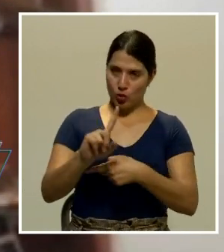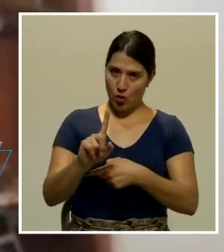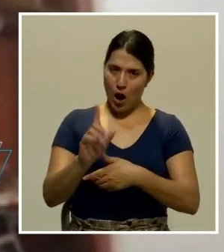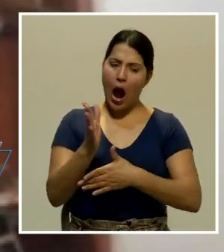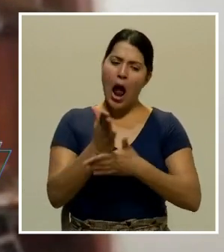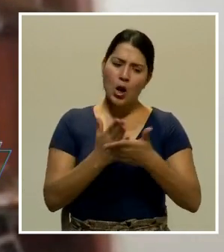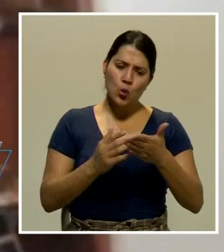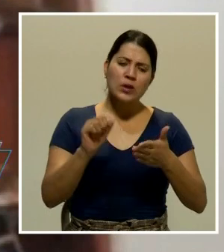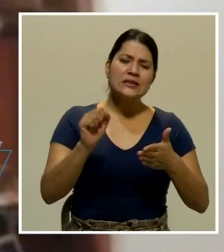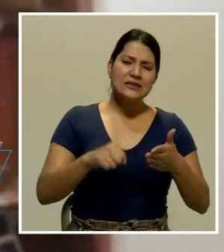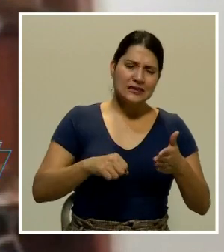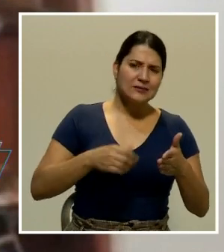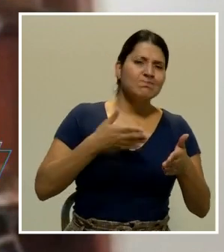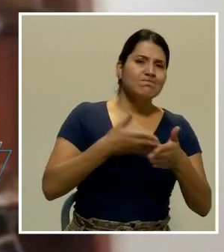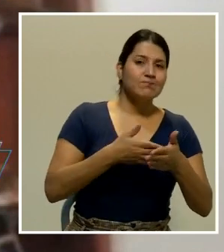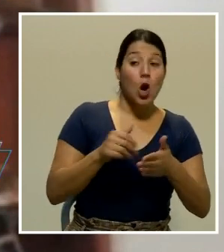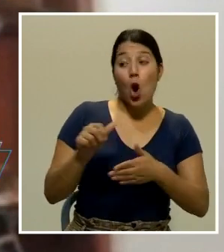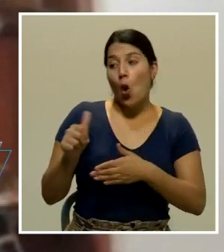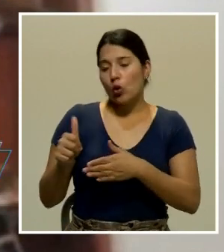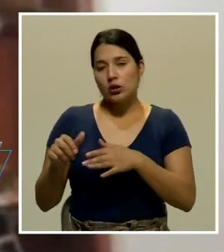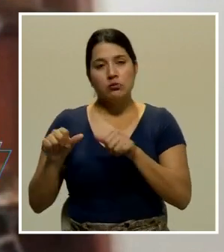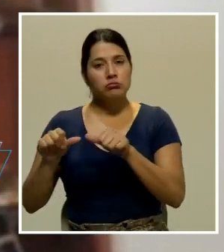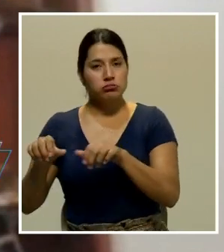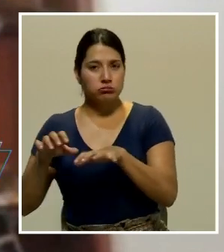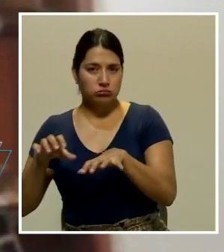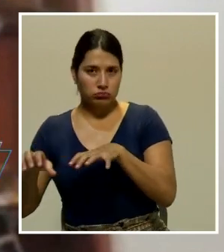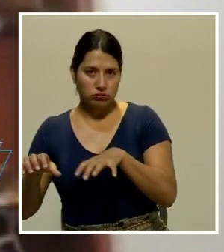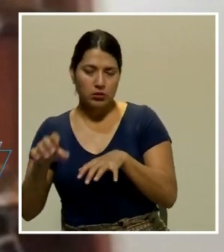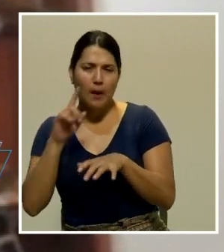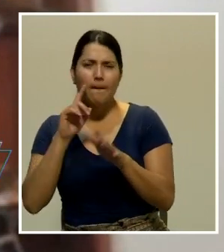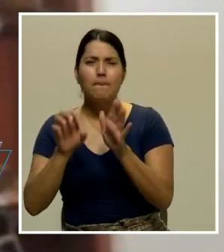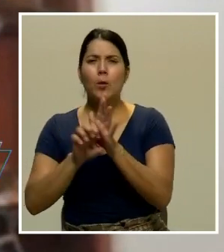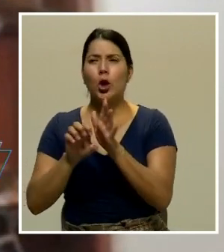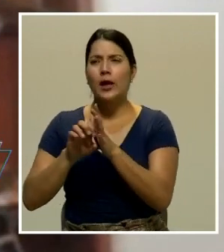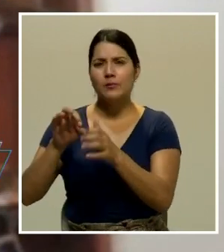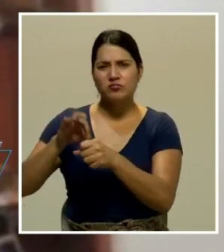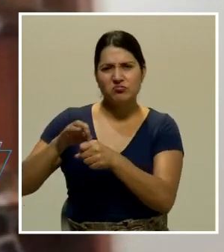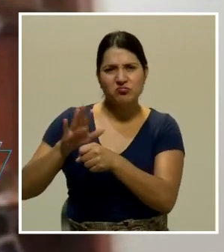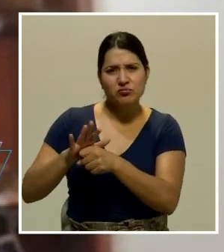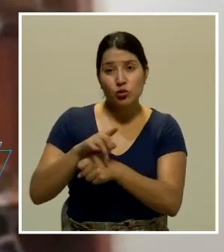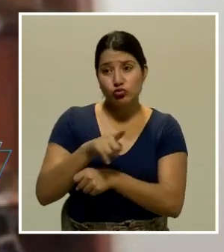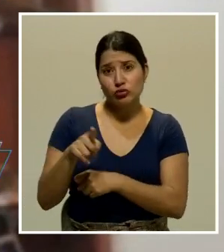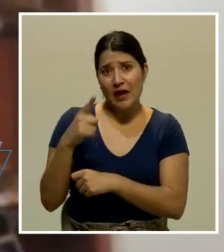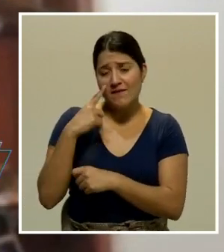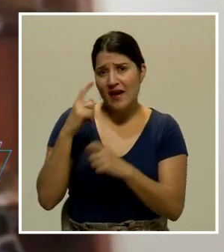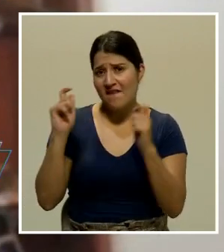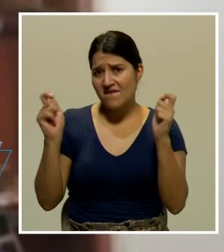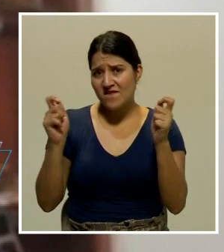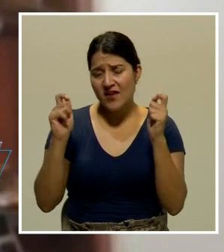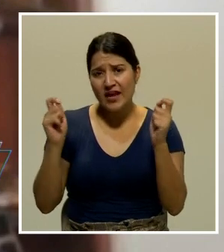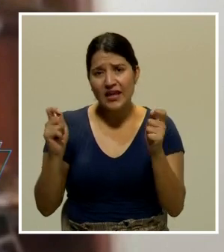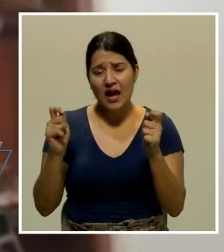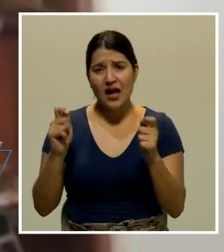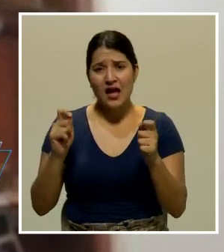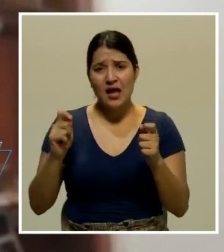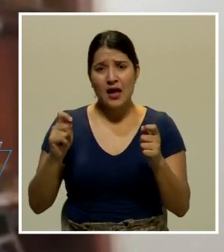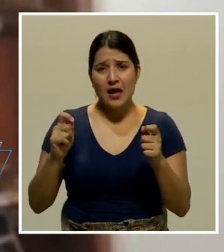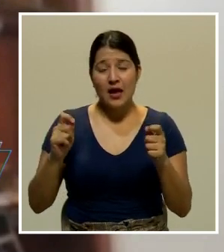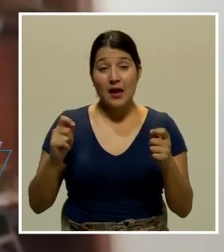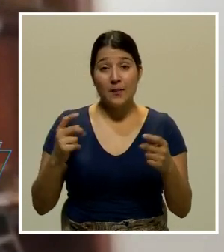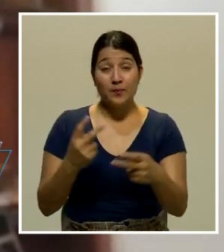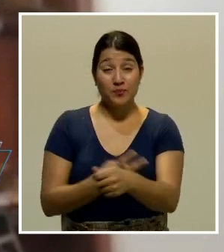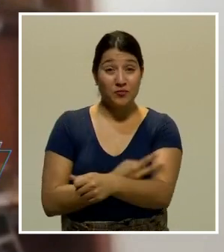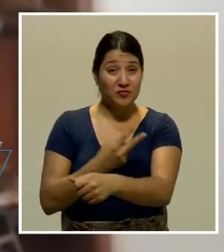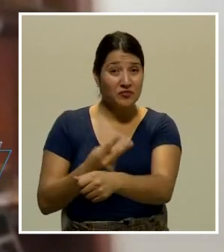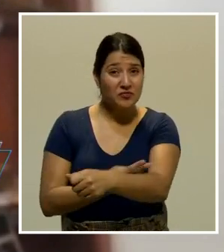funcionando, entre ellas el agro, que usted ha visto en las ferias del agricultor, siempre hay producto fresco, y